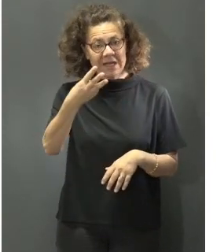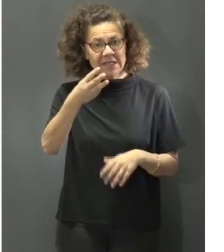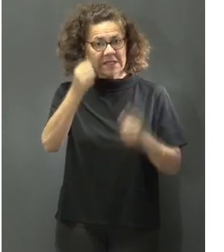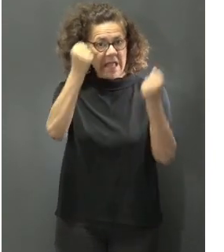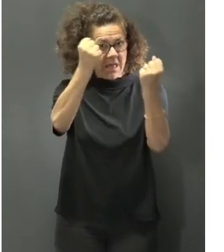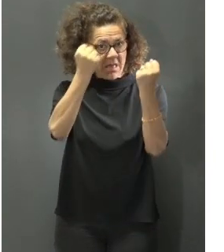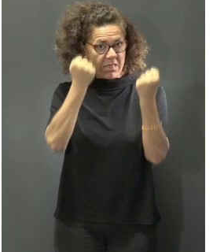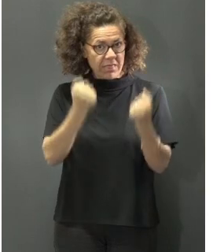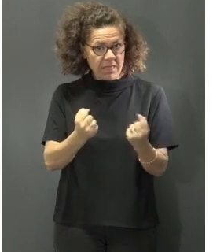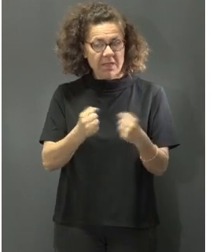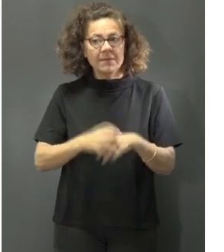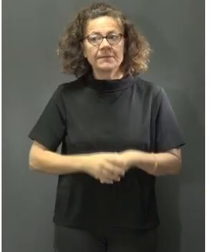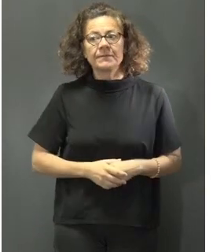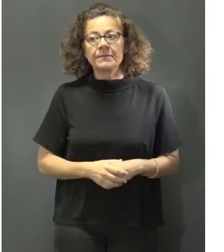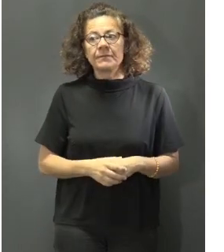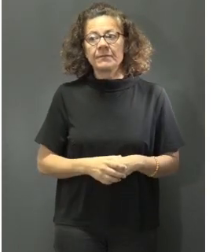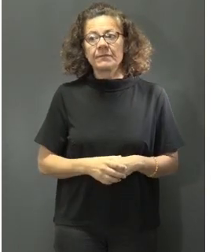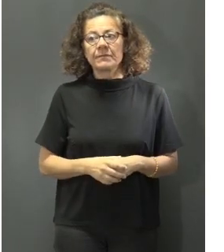entidades,